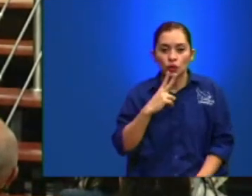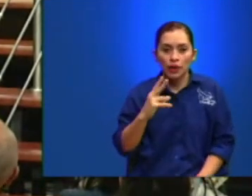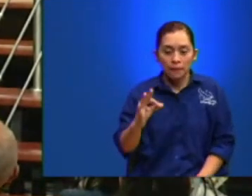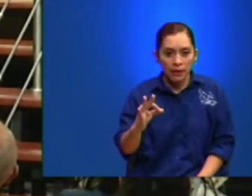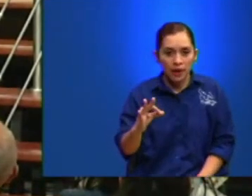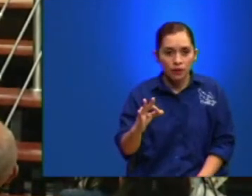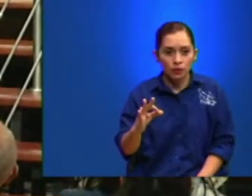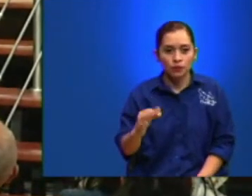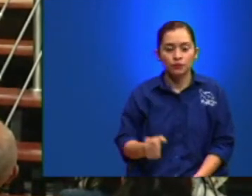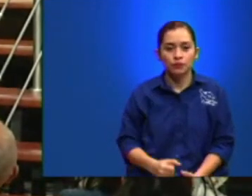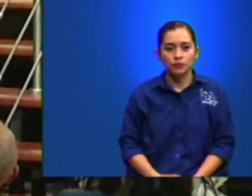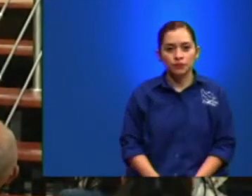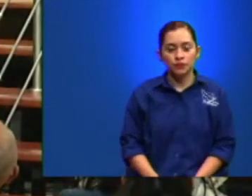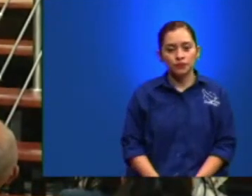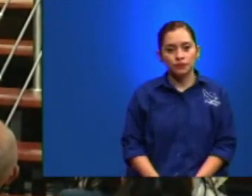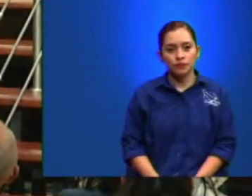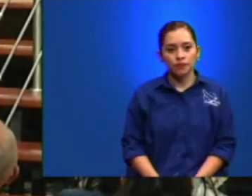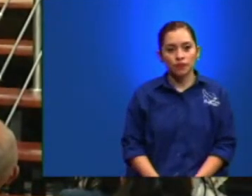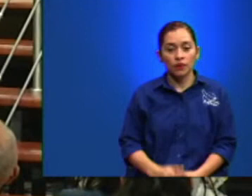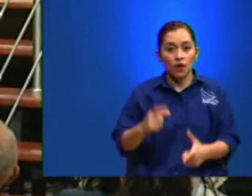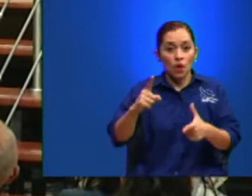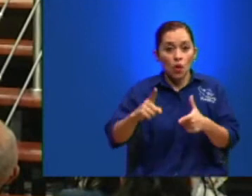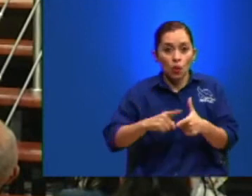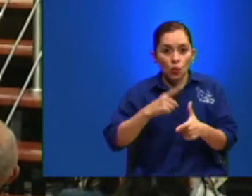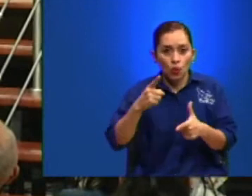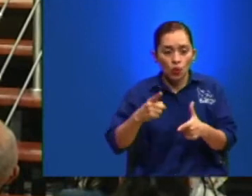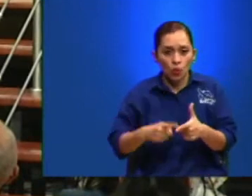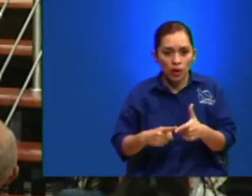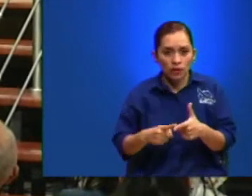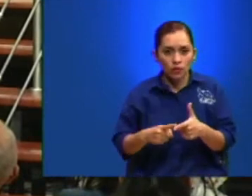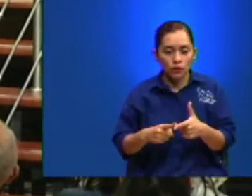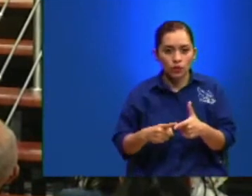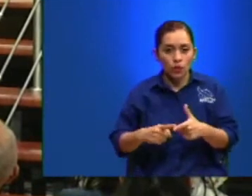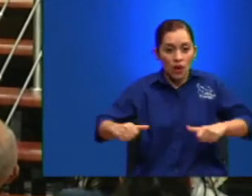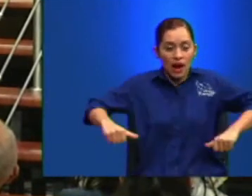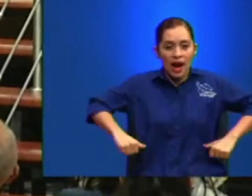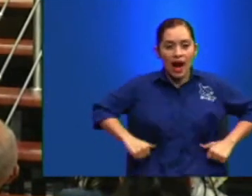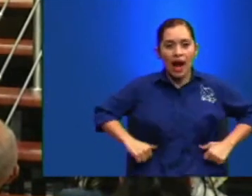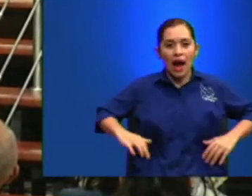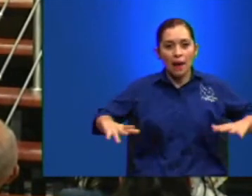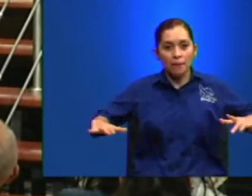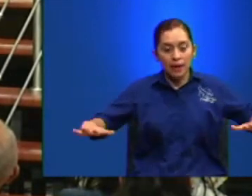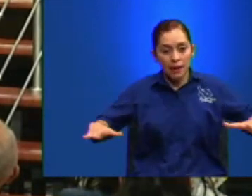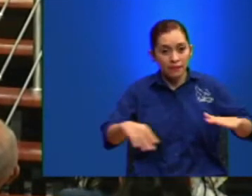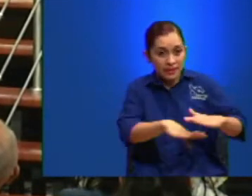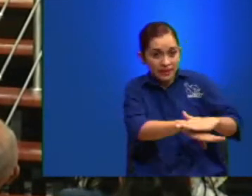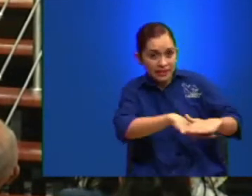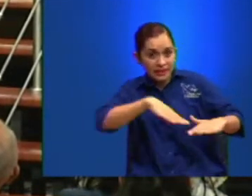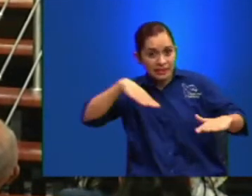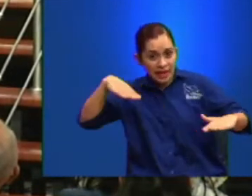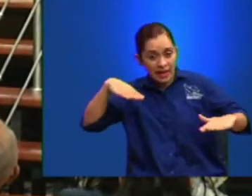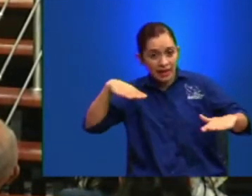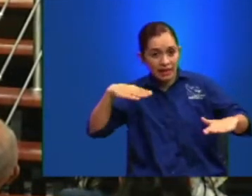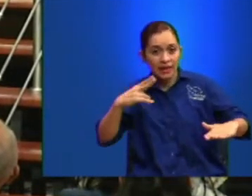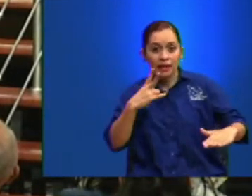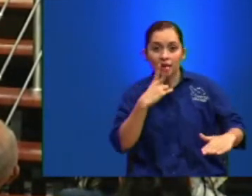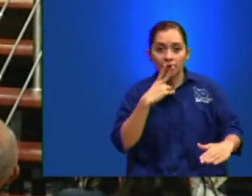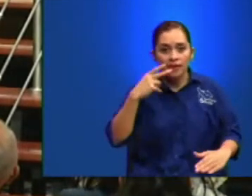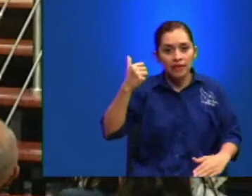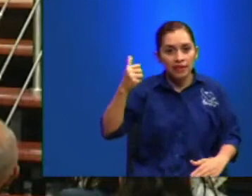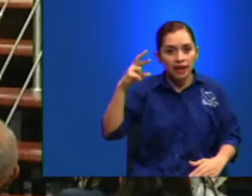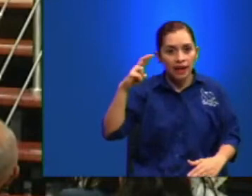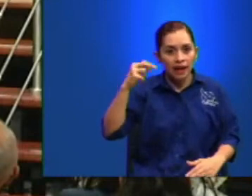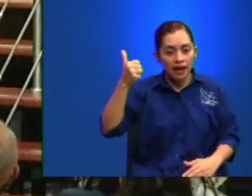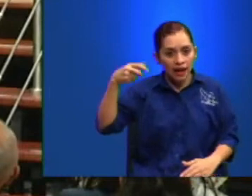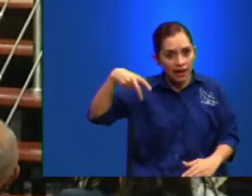que y clint cuando a habrán sale de arán no de ur de los caldeos sino que